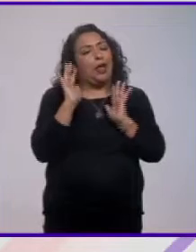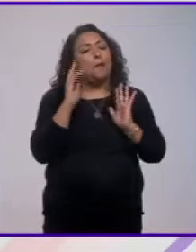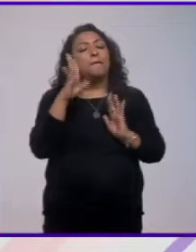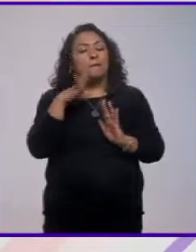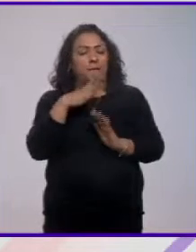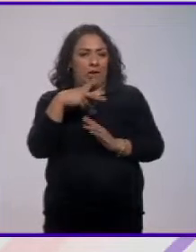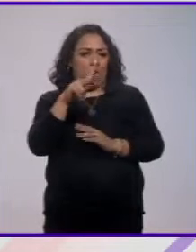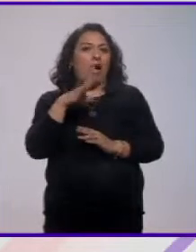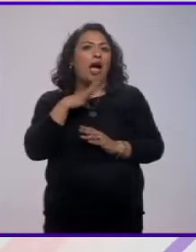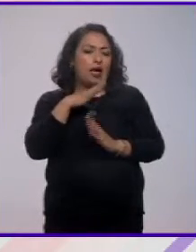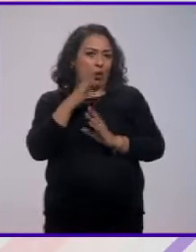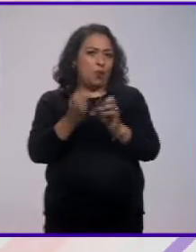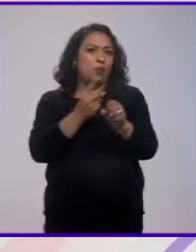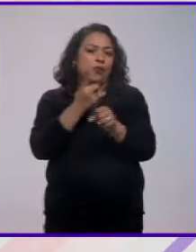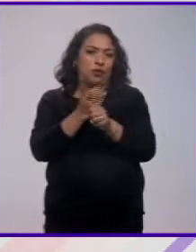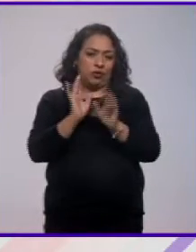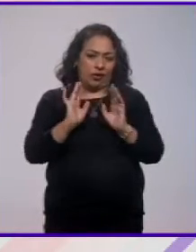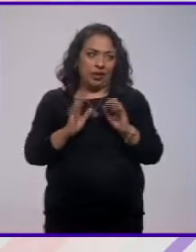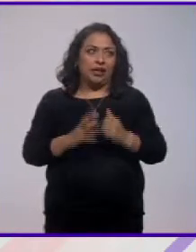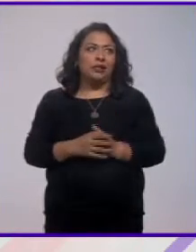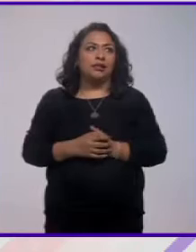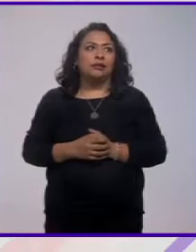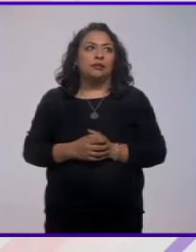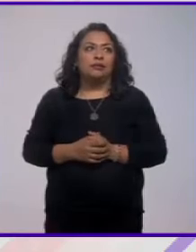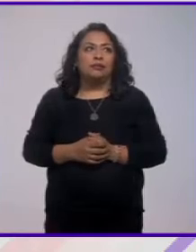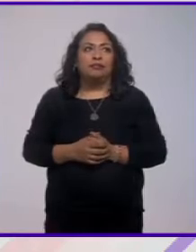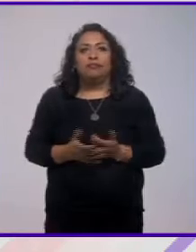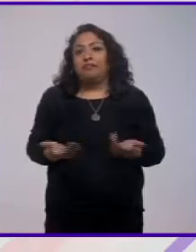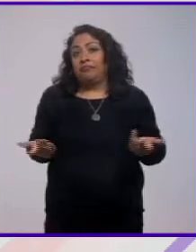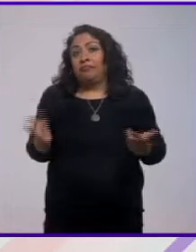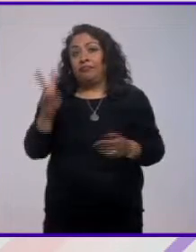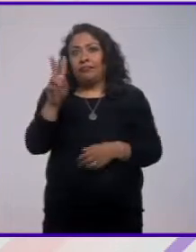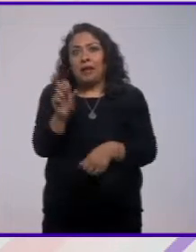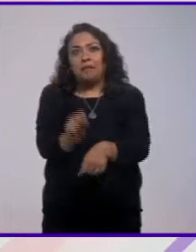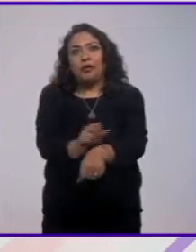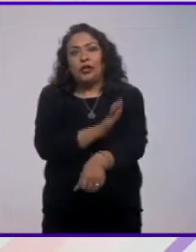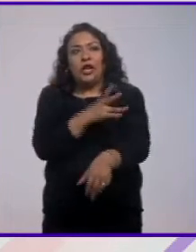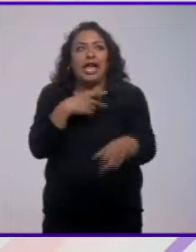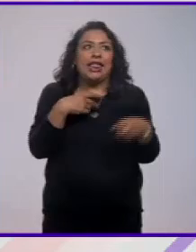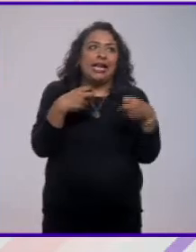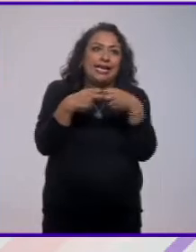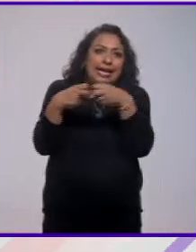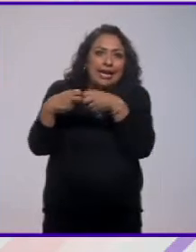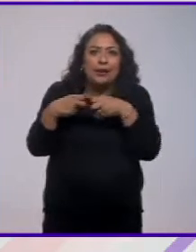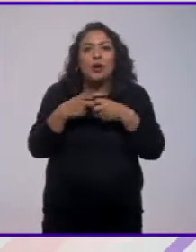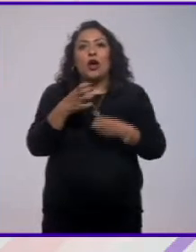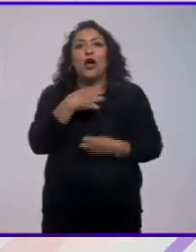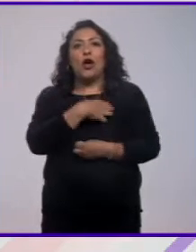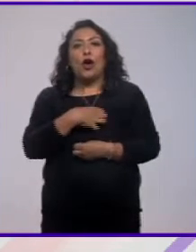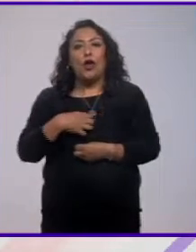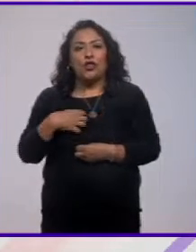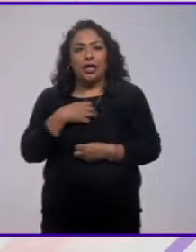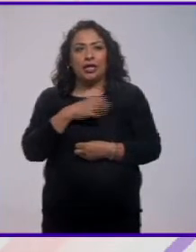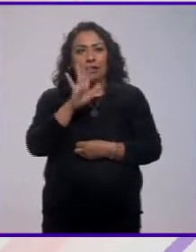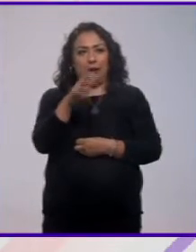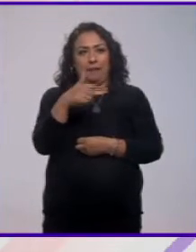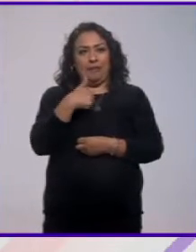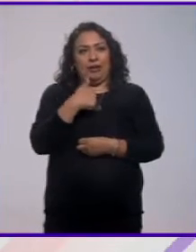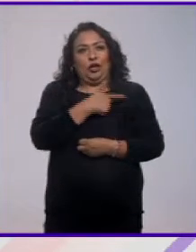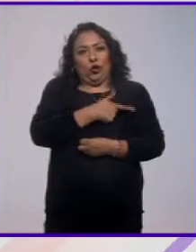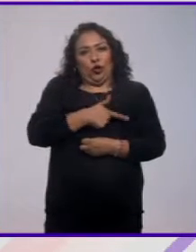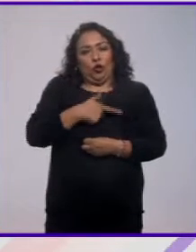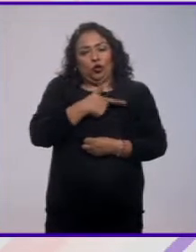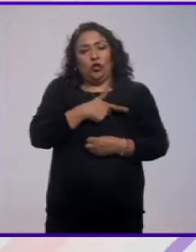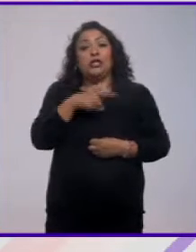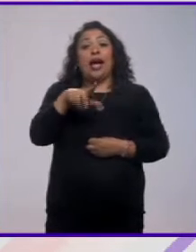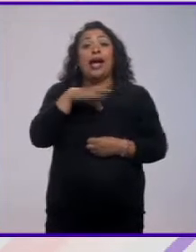sí. ¿No? Y pues emocionadas, nerviosas, contentas. A mí lo que me parece sensacional es